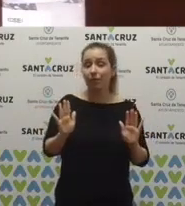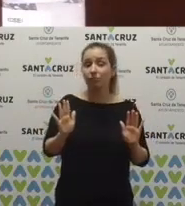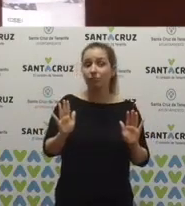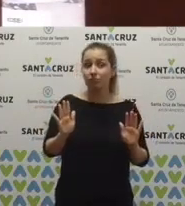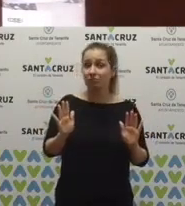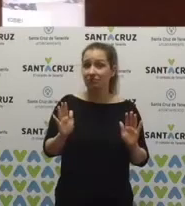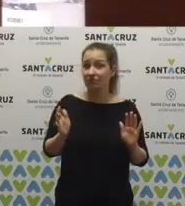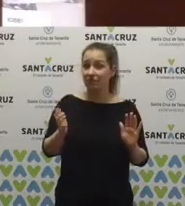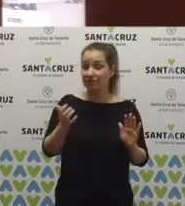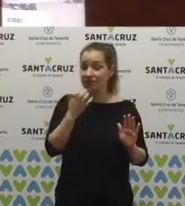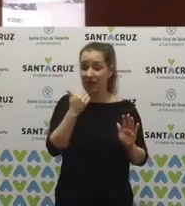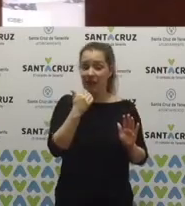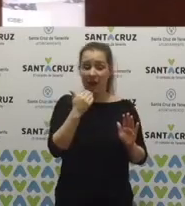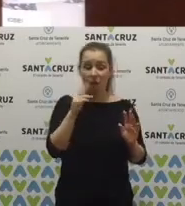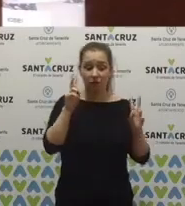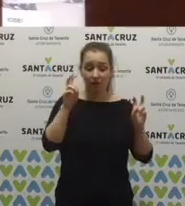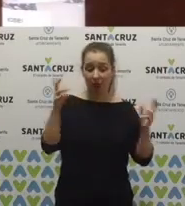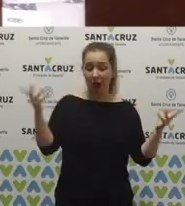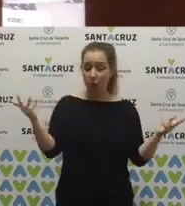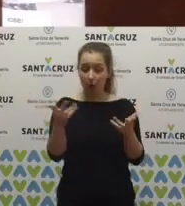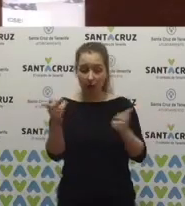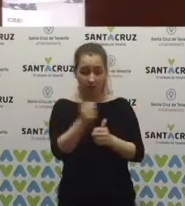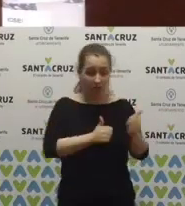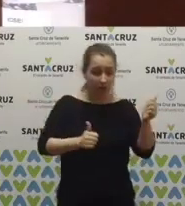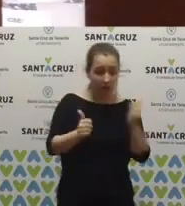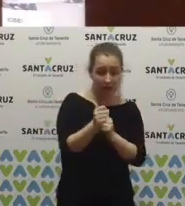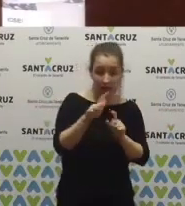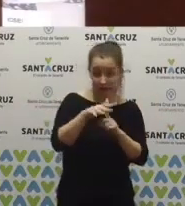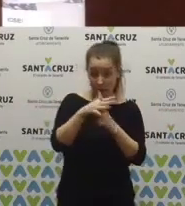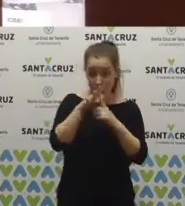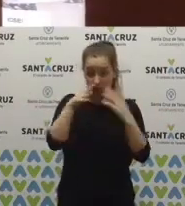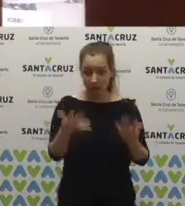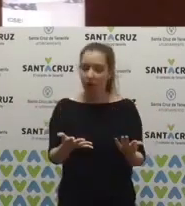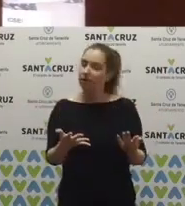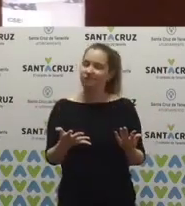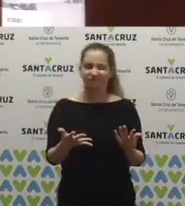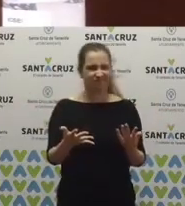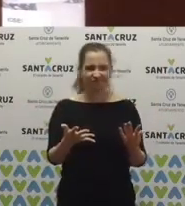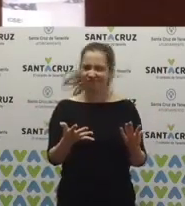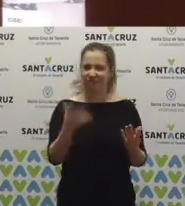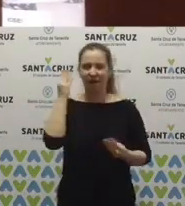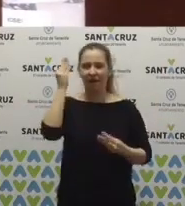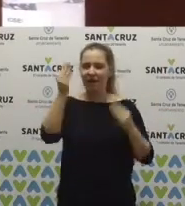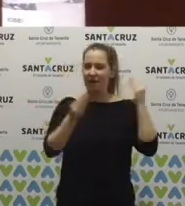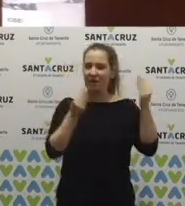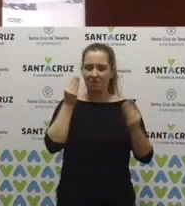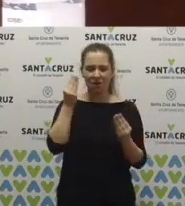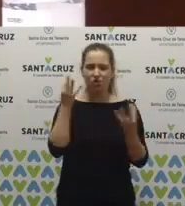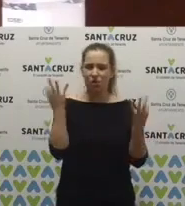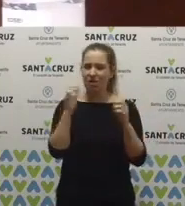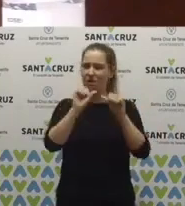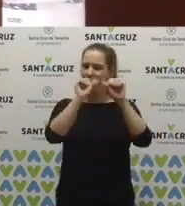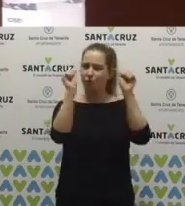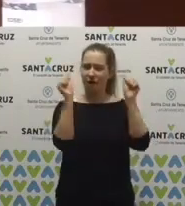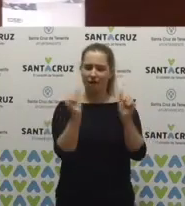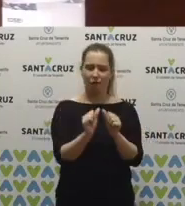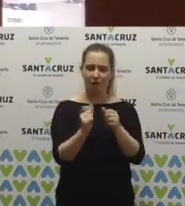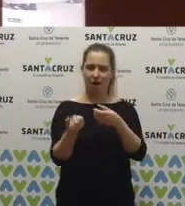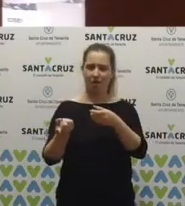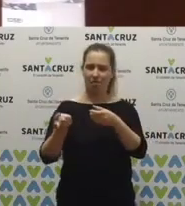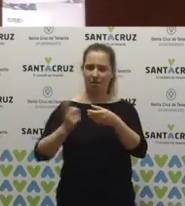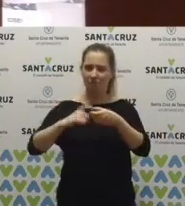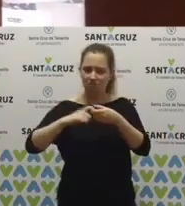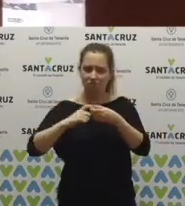para la urgencia de la situación que tenemos delante yo creo que hay fórmulas de participación de